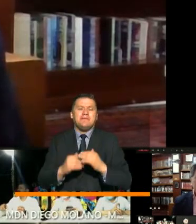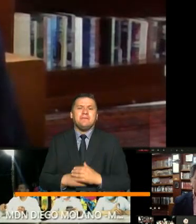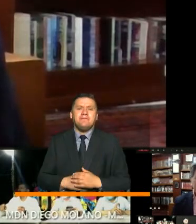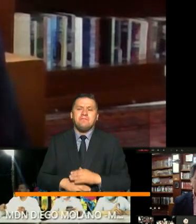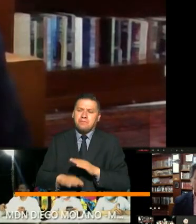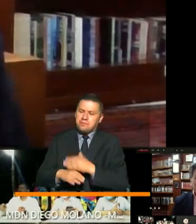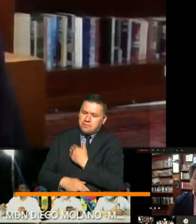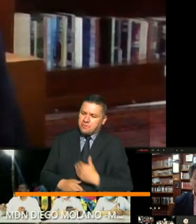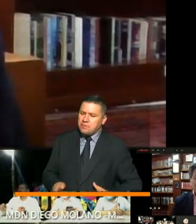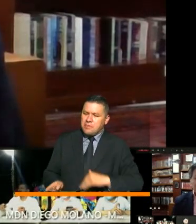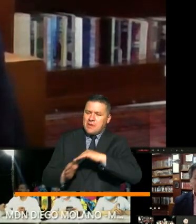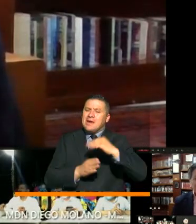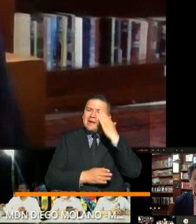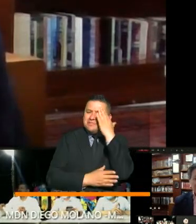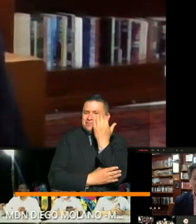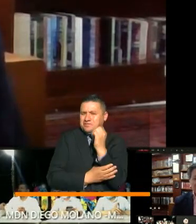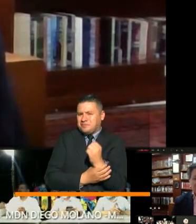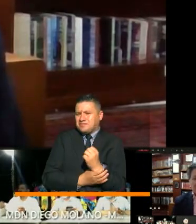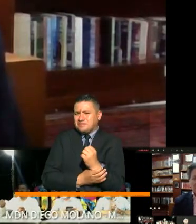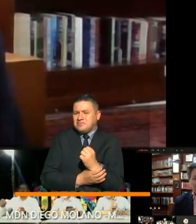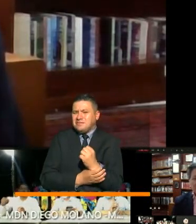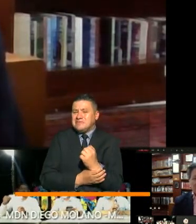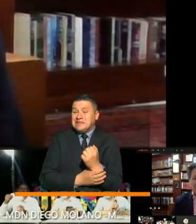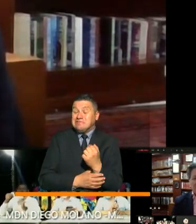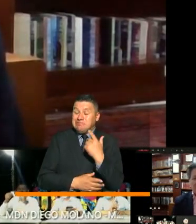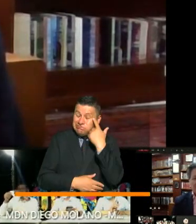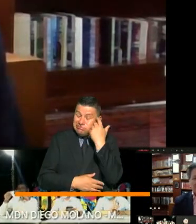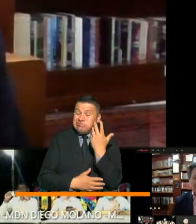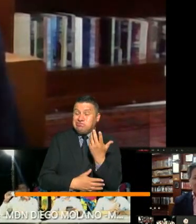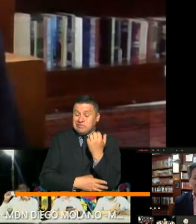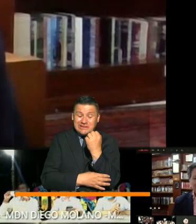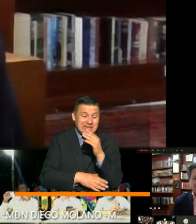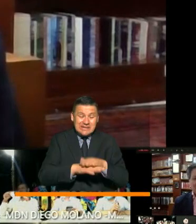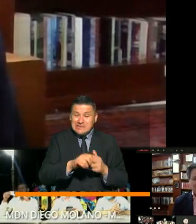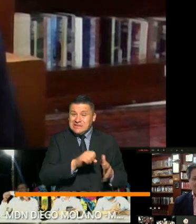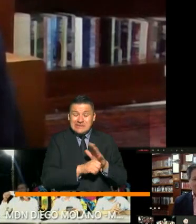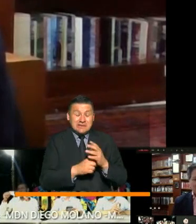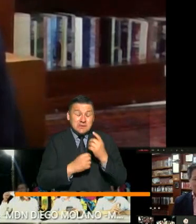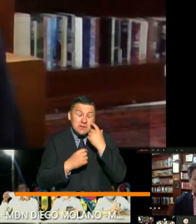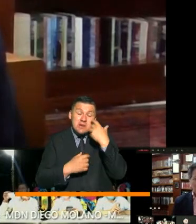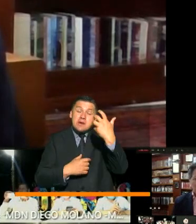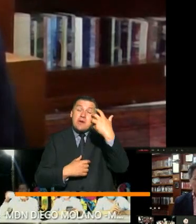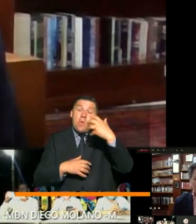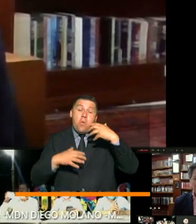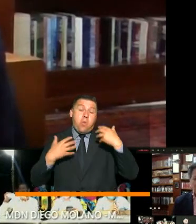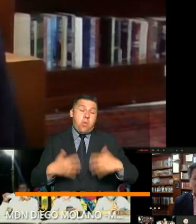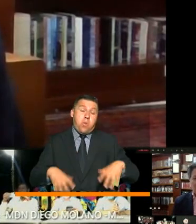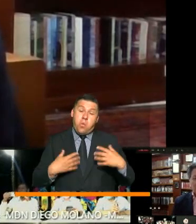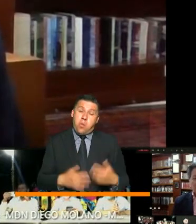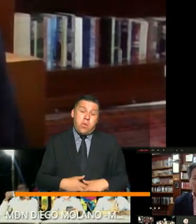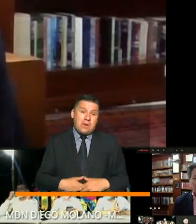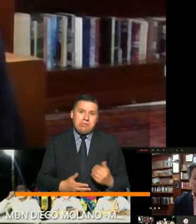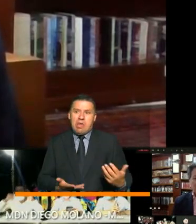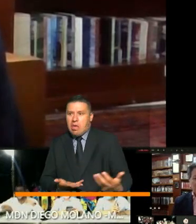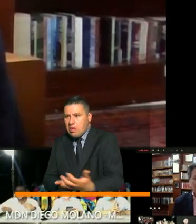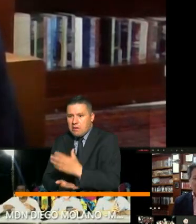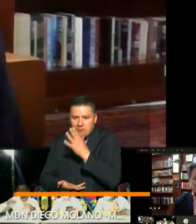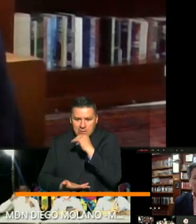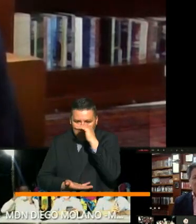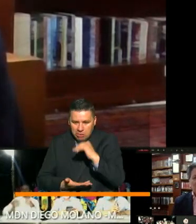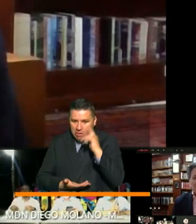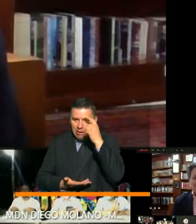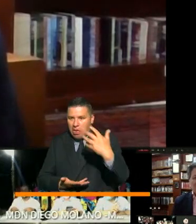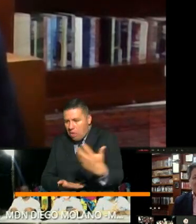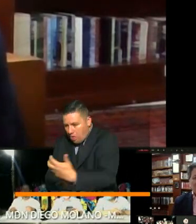Presidente, por otro lado, entendemos que la crisis ha representado un reto fiscal de grandes magnitudes, sobre todo por el menor recaudo